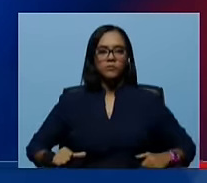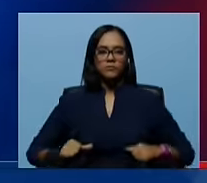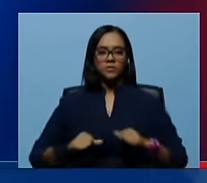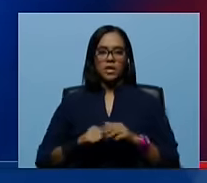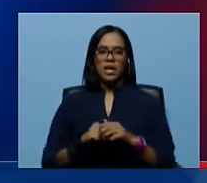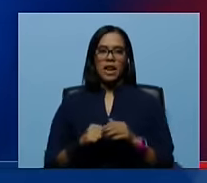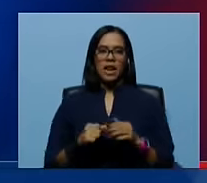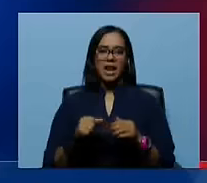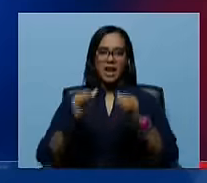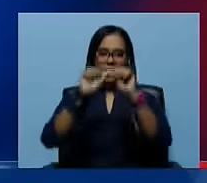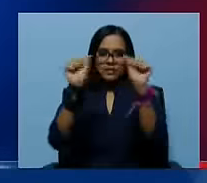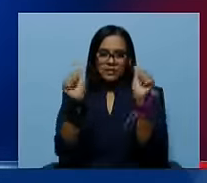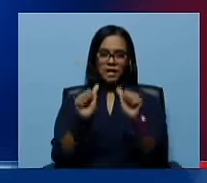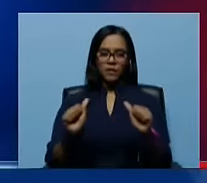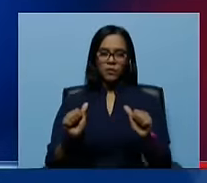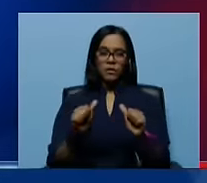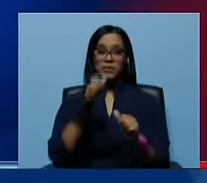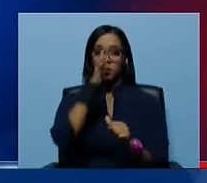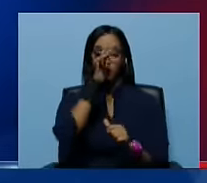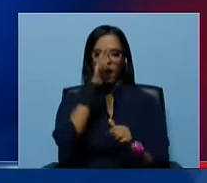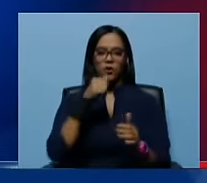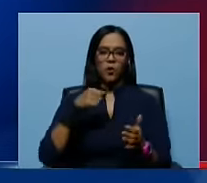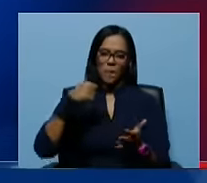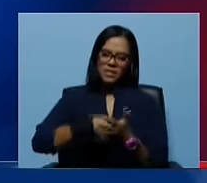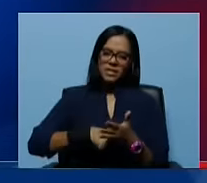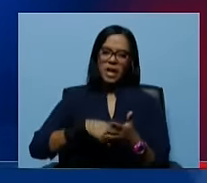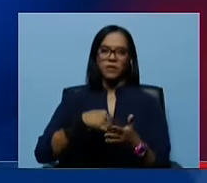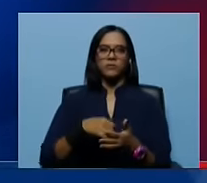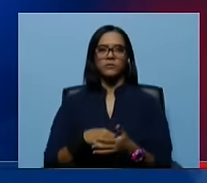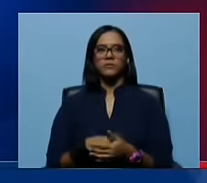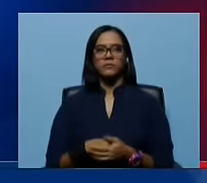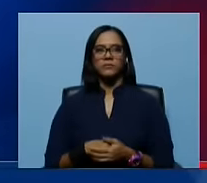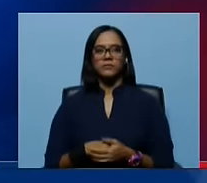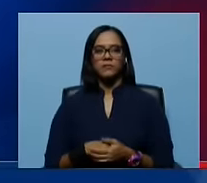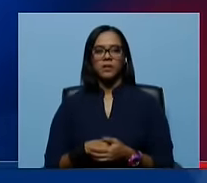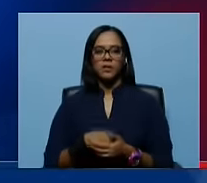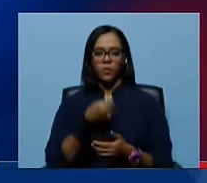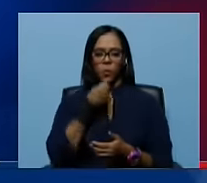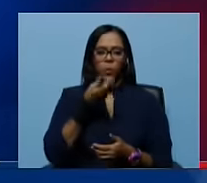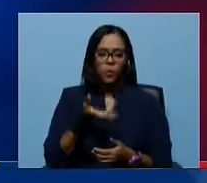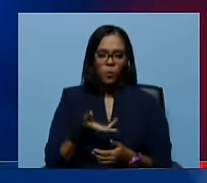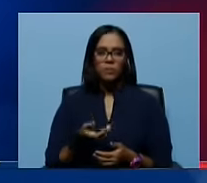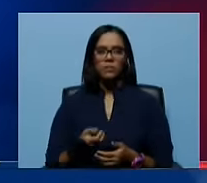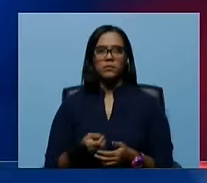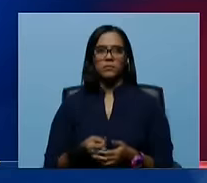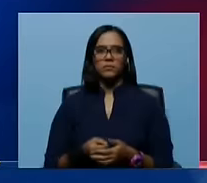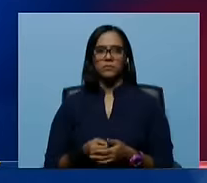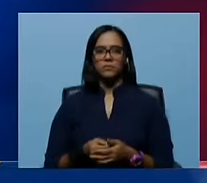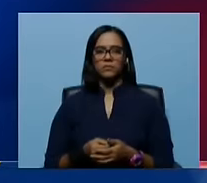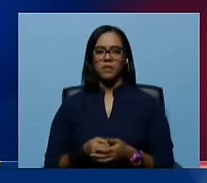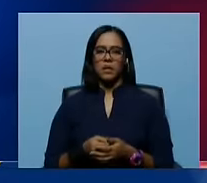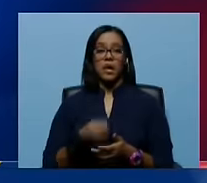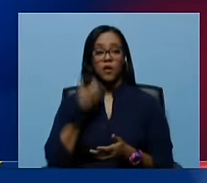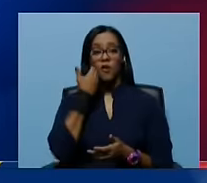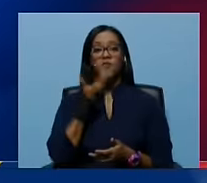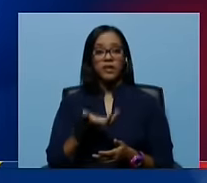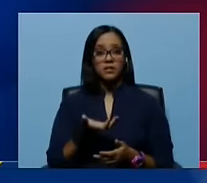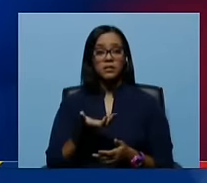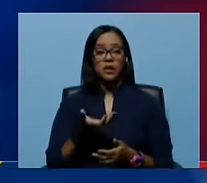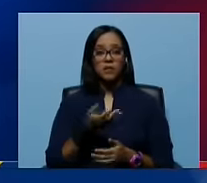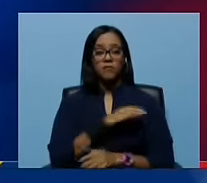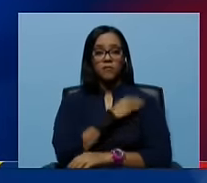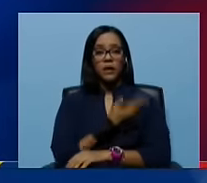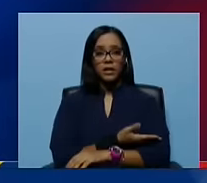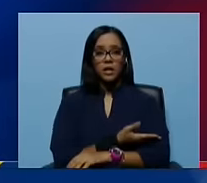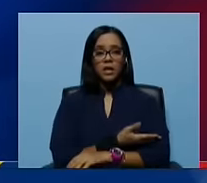la estatua. Se burlaron, lo pisaron, lo escupieron. Una ofensa grave